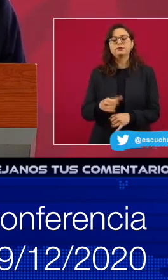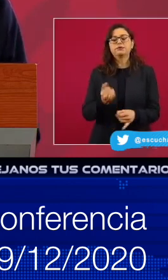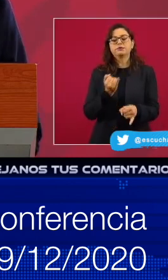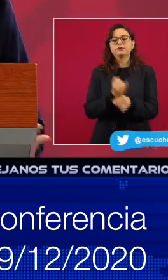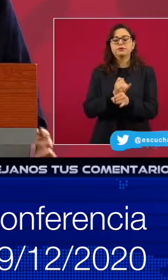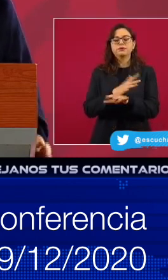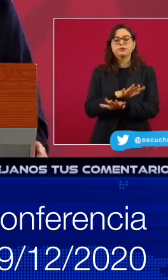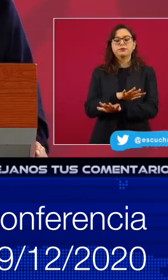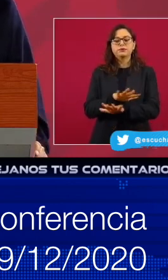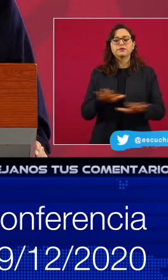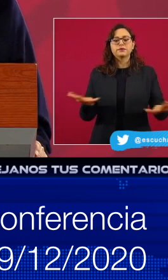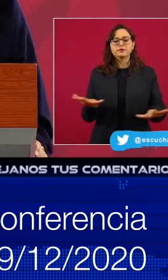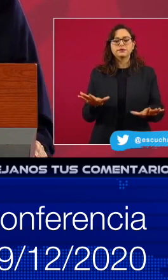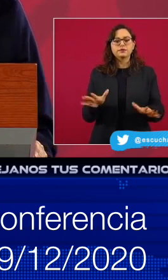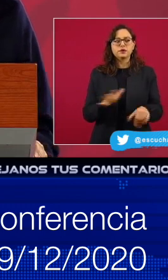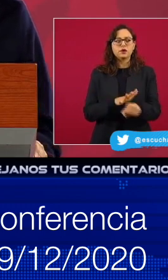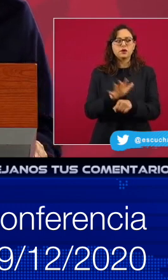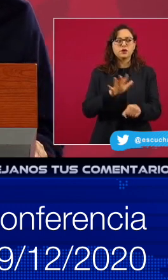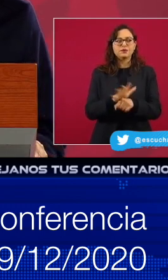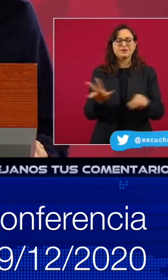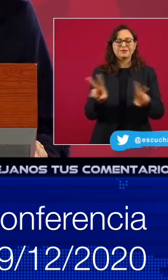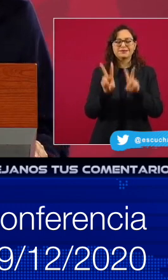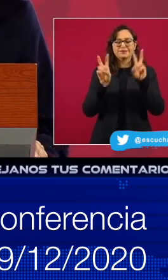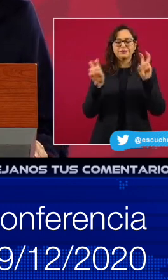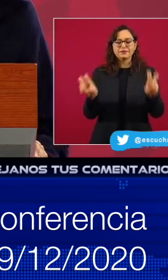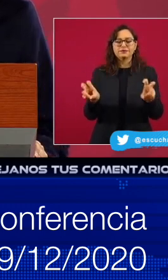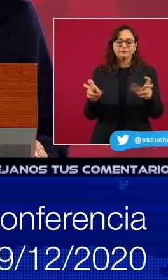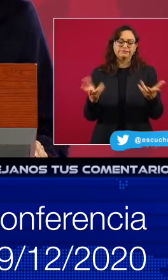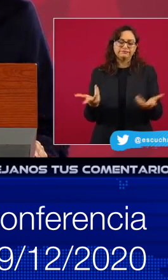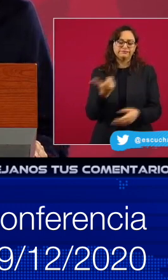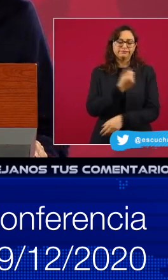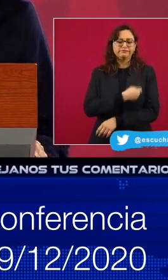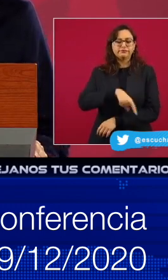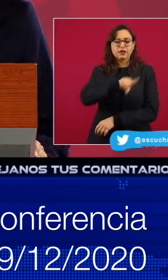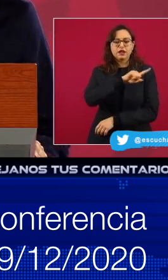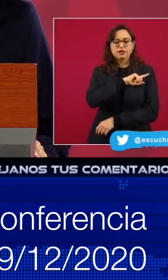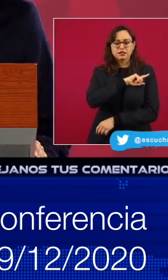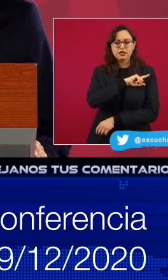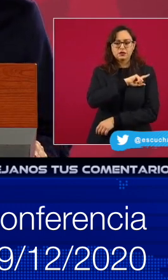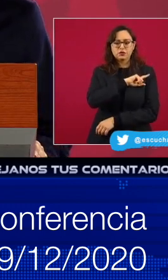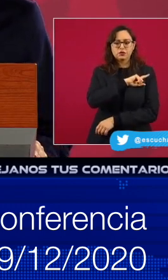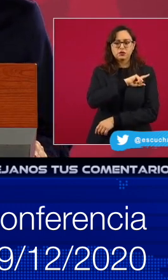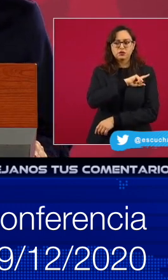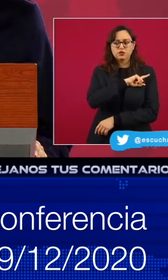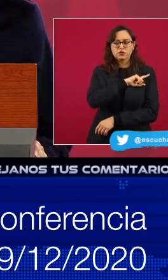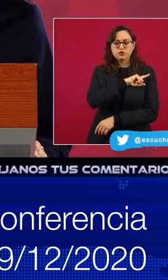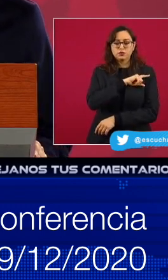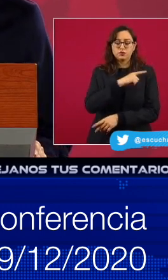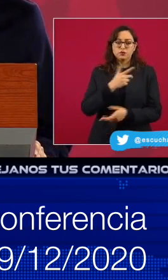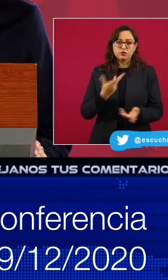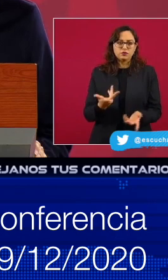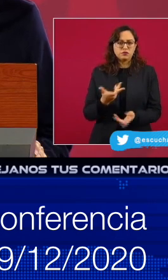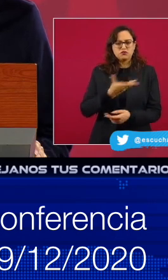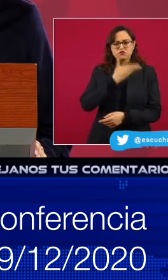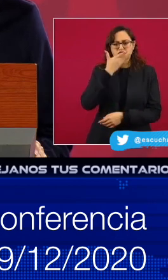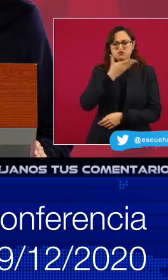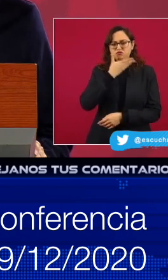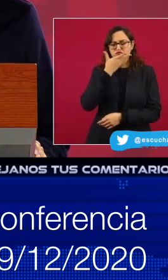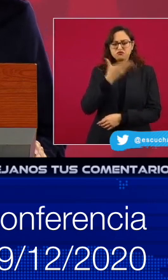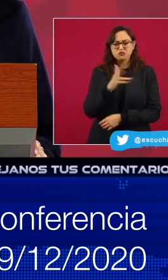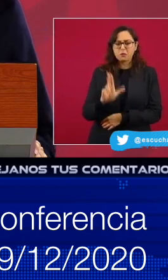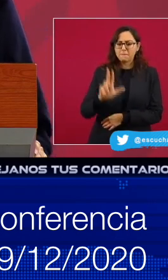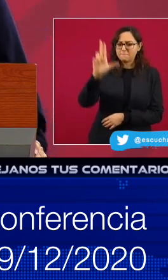informar sobre el pulso de la salud, en especial, como lo hacemos los